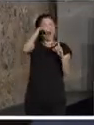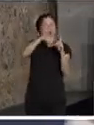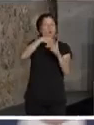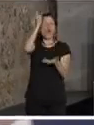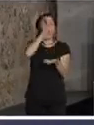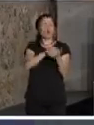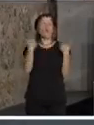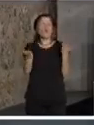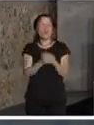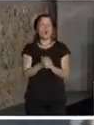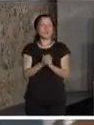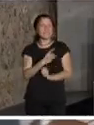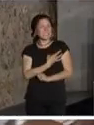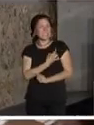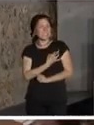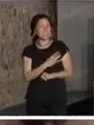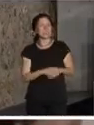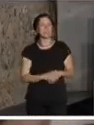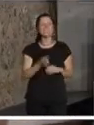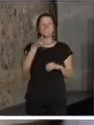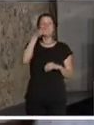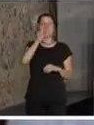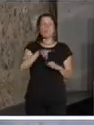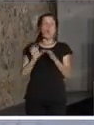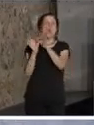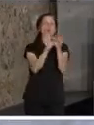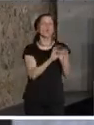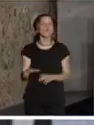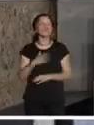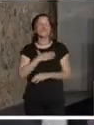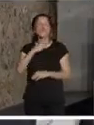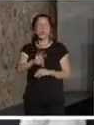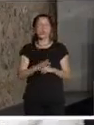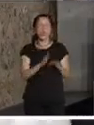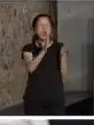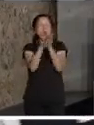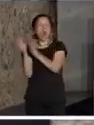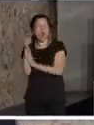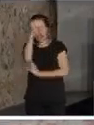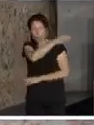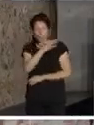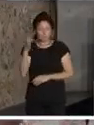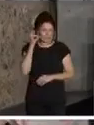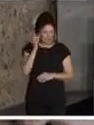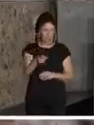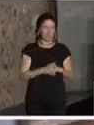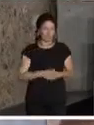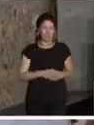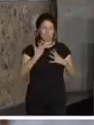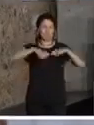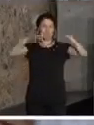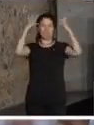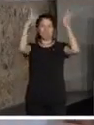útil vuelva a ser el voto de los sindicatos y de unidas podemos compañeros y compañeras